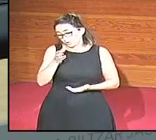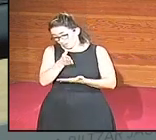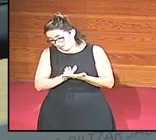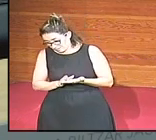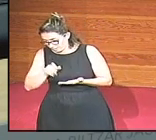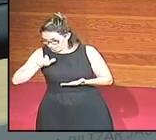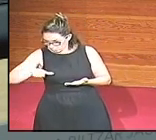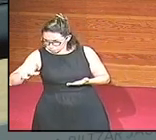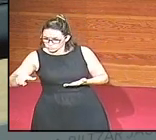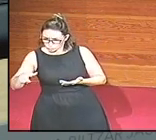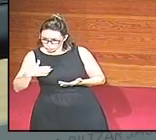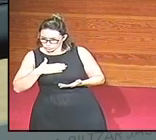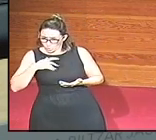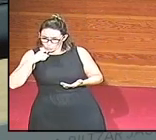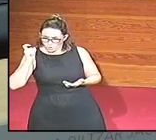está dispuesto a defender